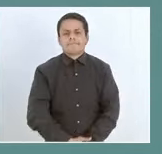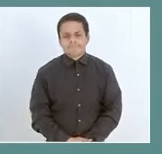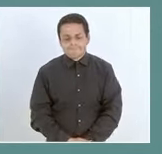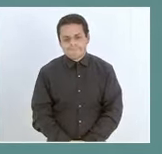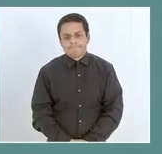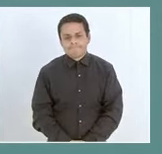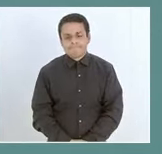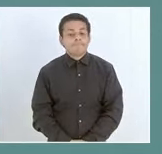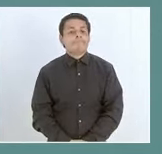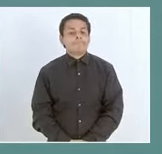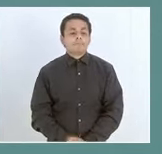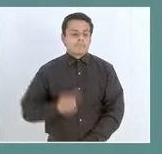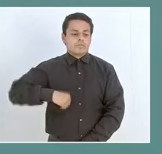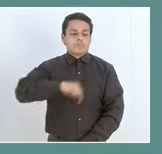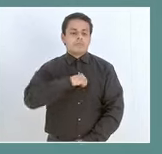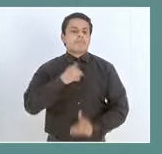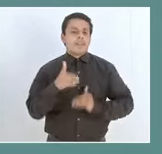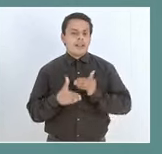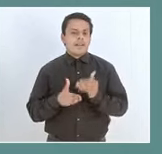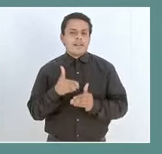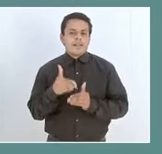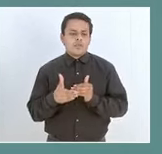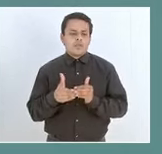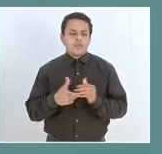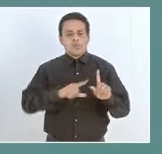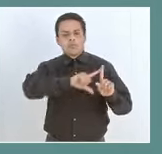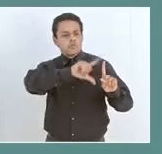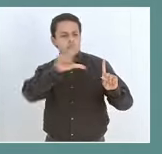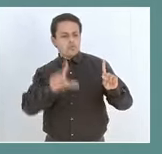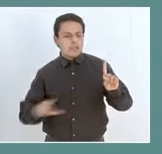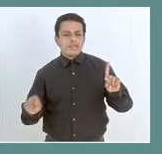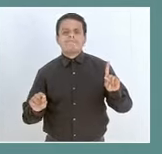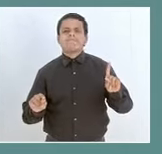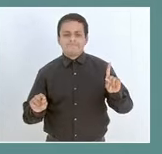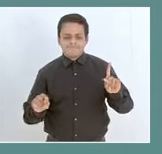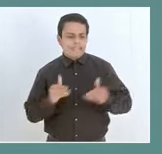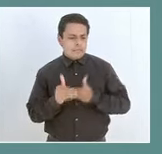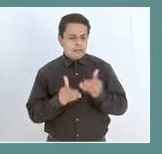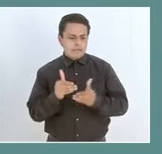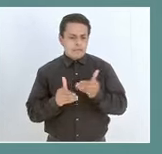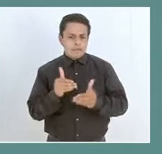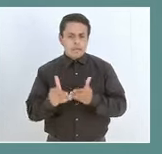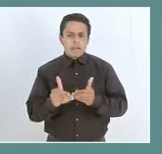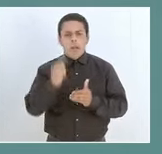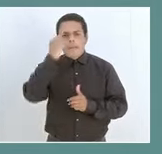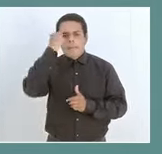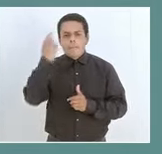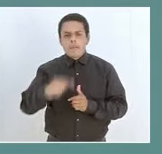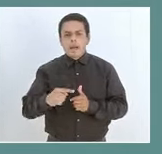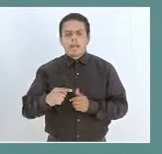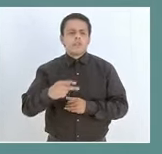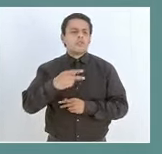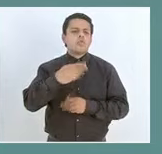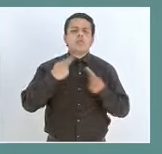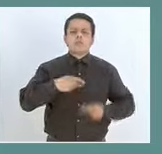Estamos avanzando en todo el país para que haya bienestar.